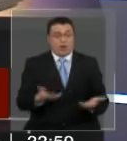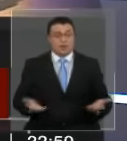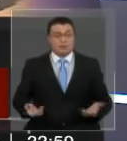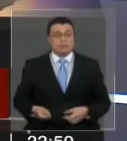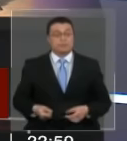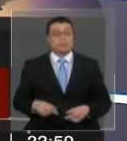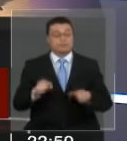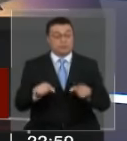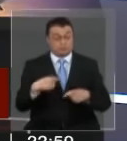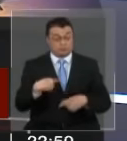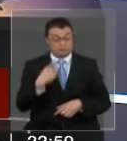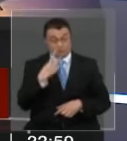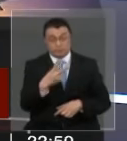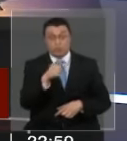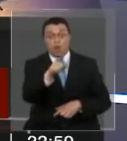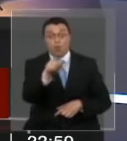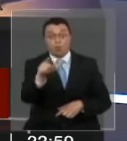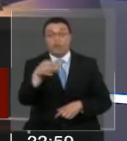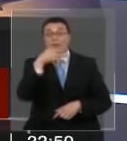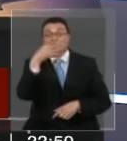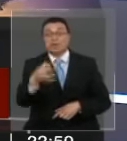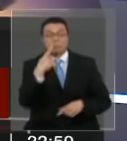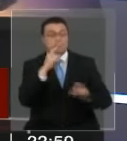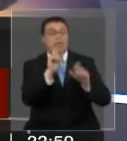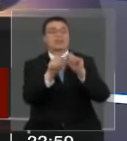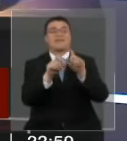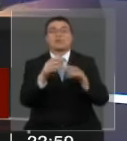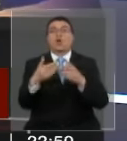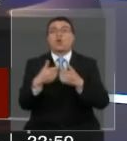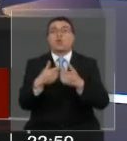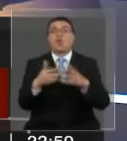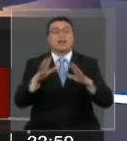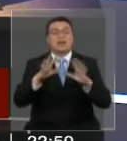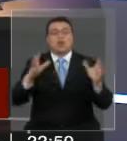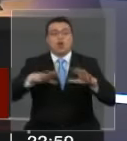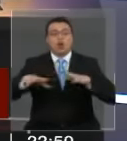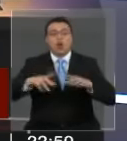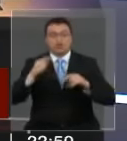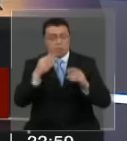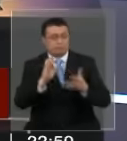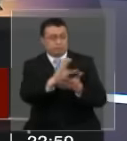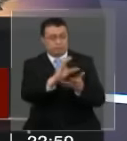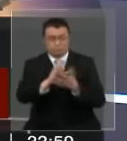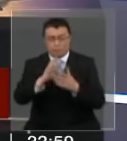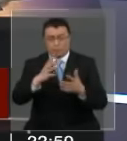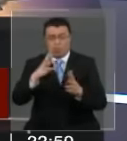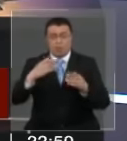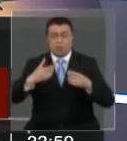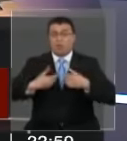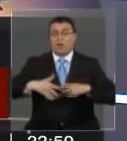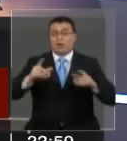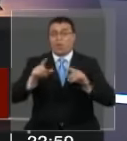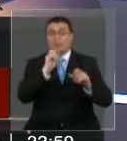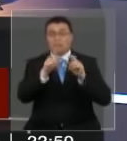sea, encuentro que ustedes, que defienden sistemáticamente cualquier clase de irracionalidad en la adjudicación de recursos,